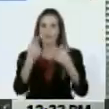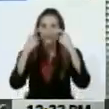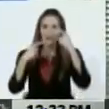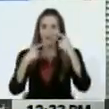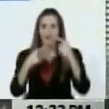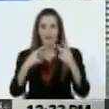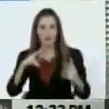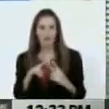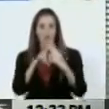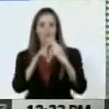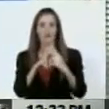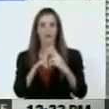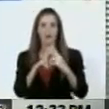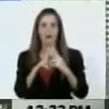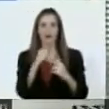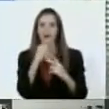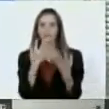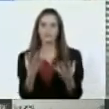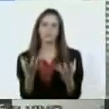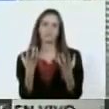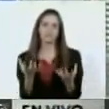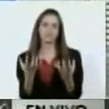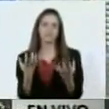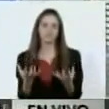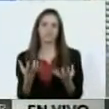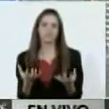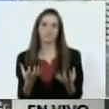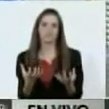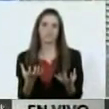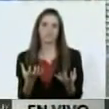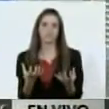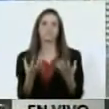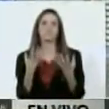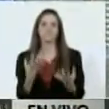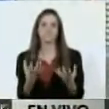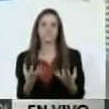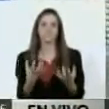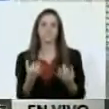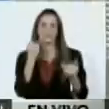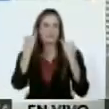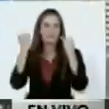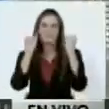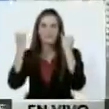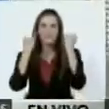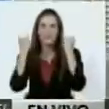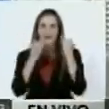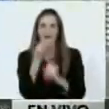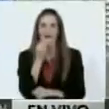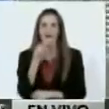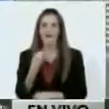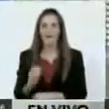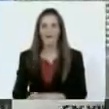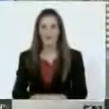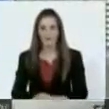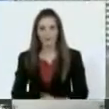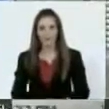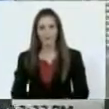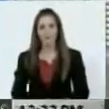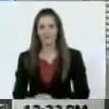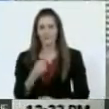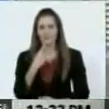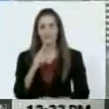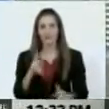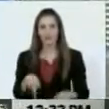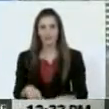vamos a encontrar ahí es una mina. Muy rico. Una mina de ideas de un joven que dijo,